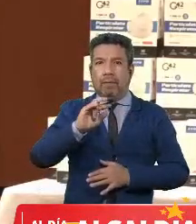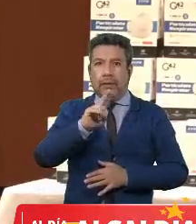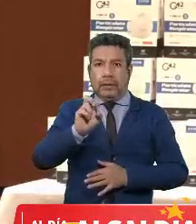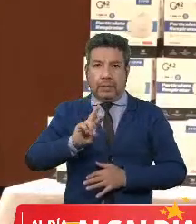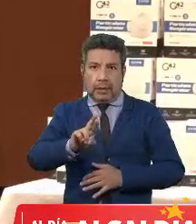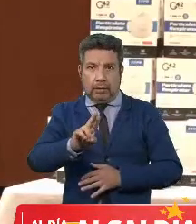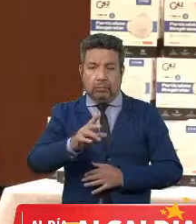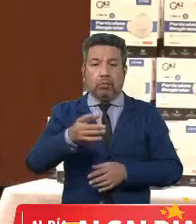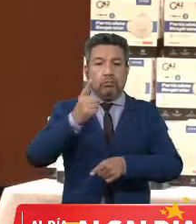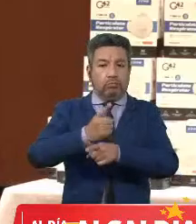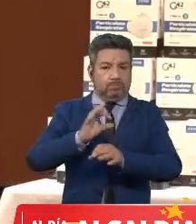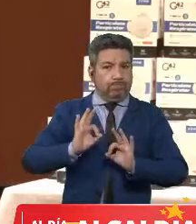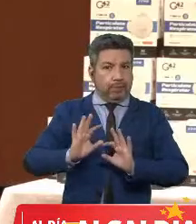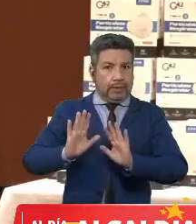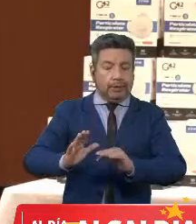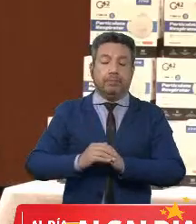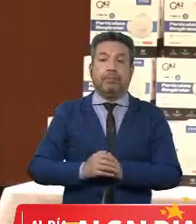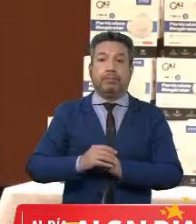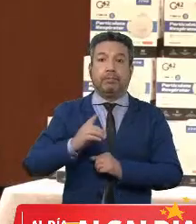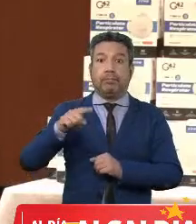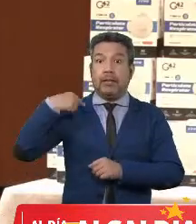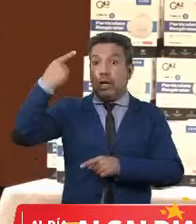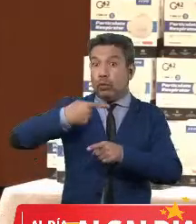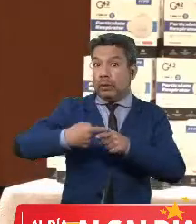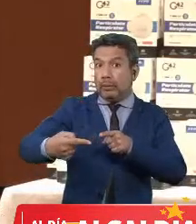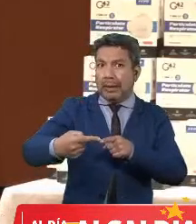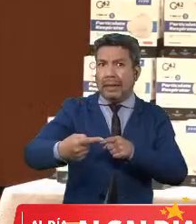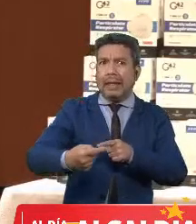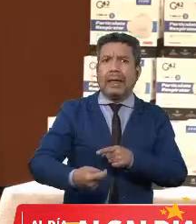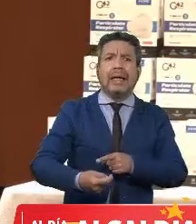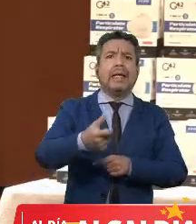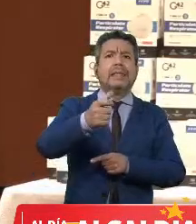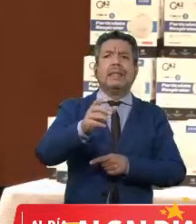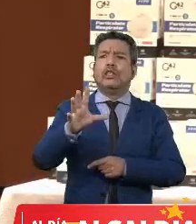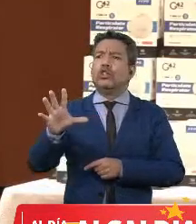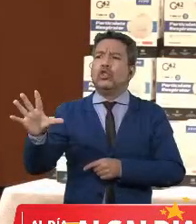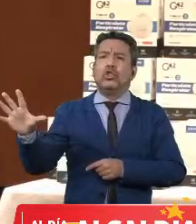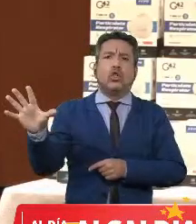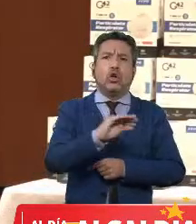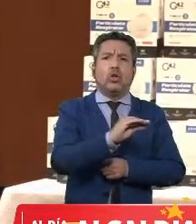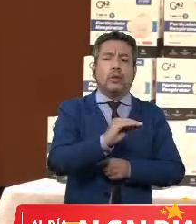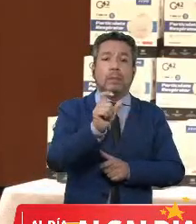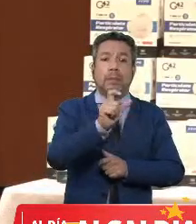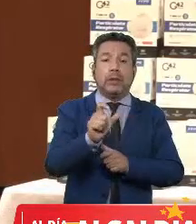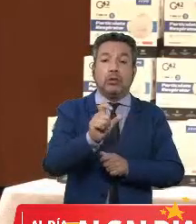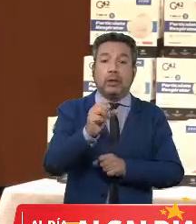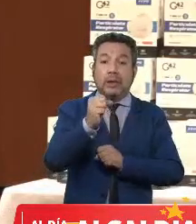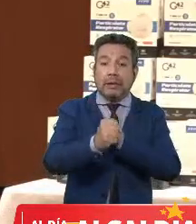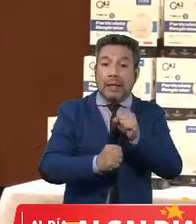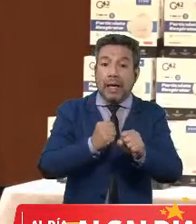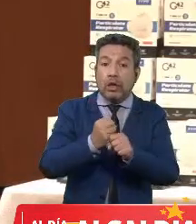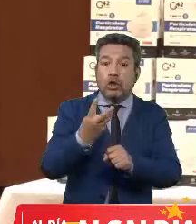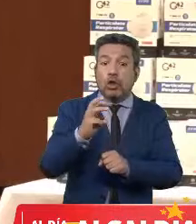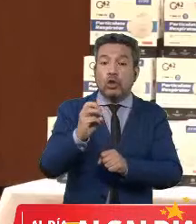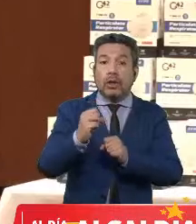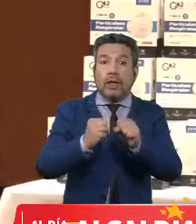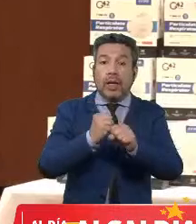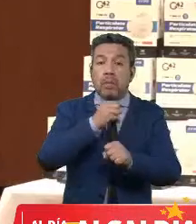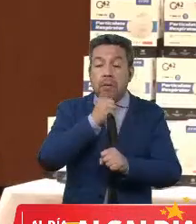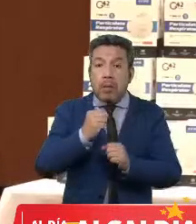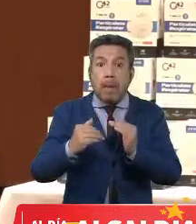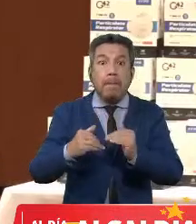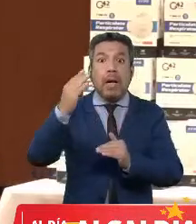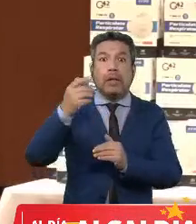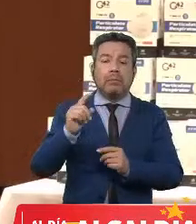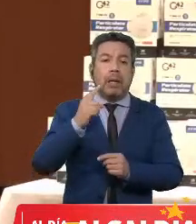de la próxima semana, la inmensa mayoría, casi la totalidad, de los mayores de 80 años en nuestra ciudad habrán recibido